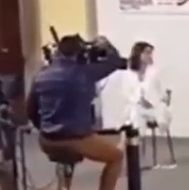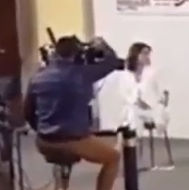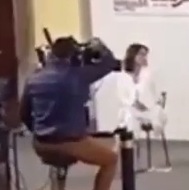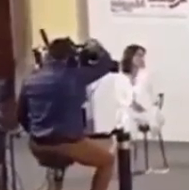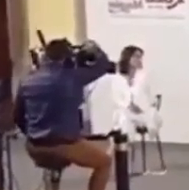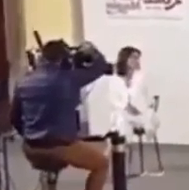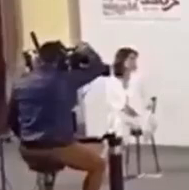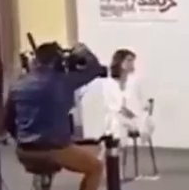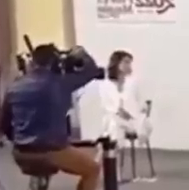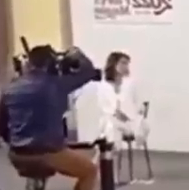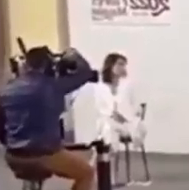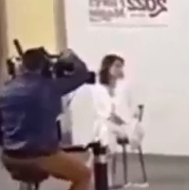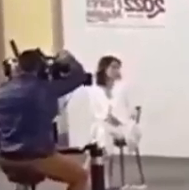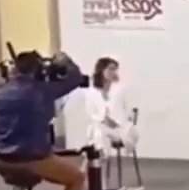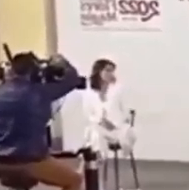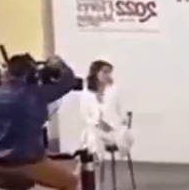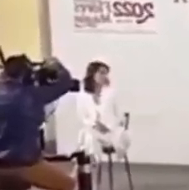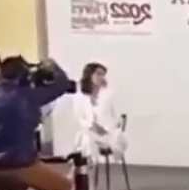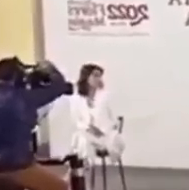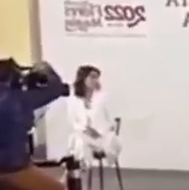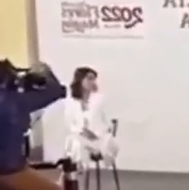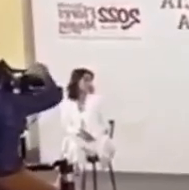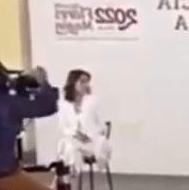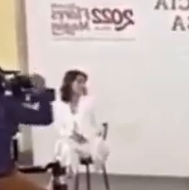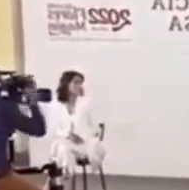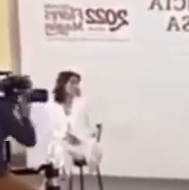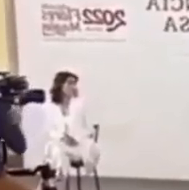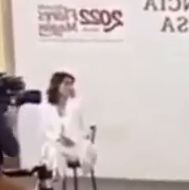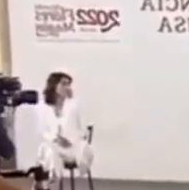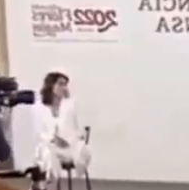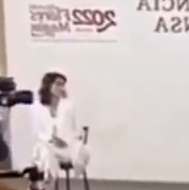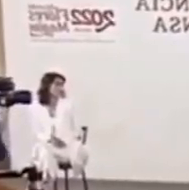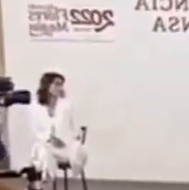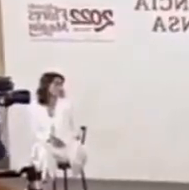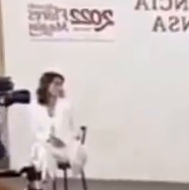El informe de la no, páralo ahí.